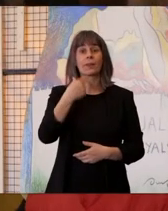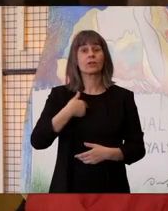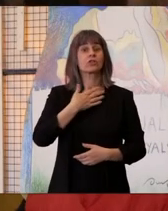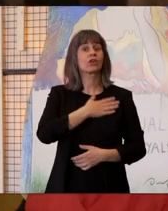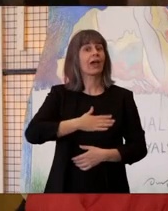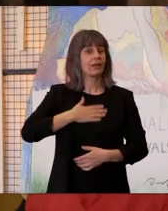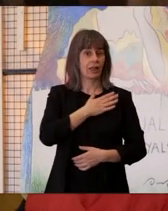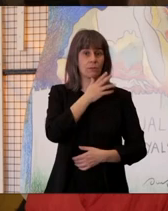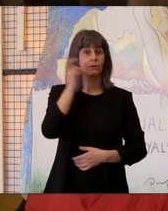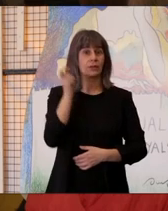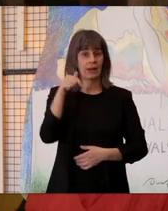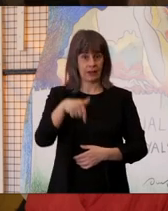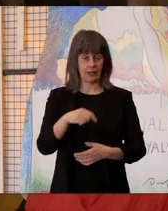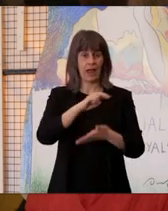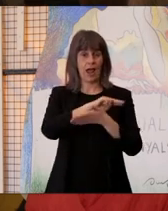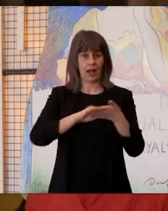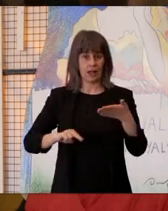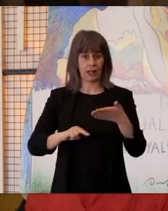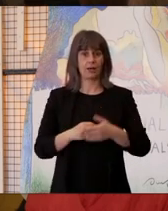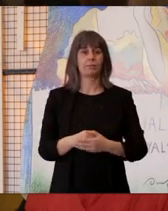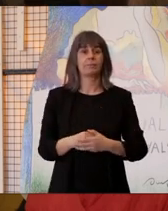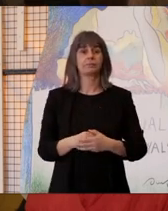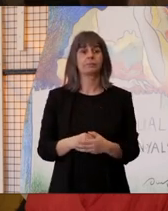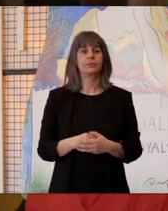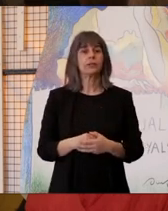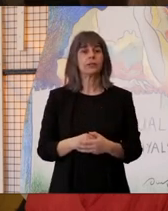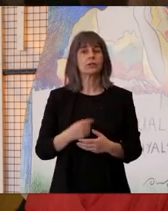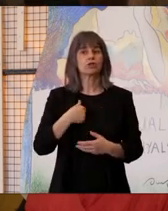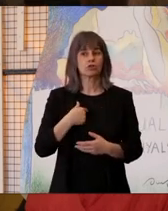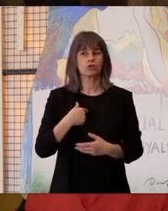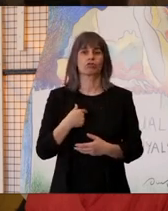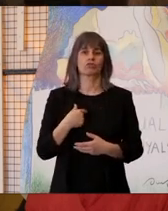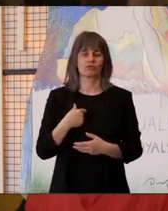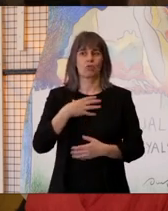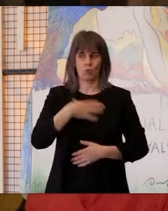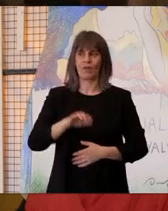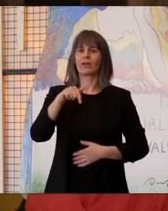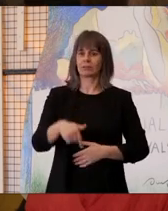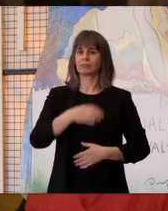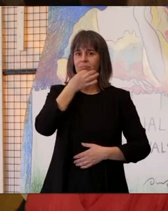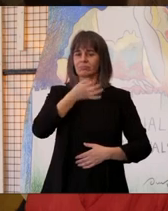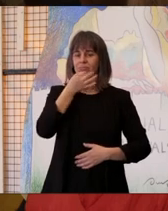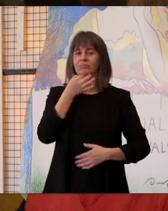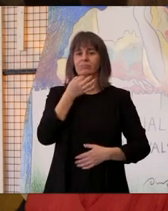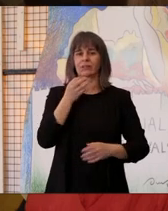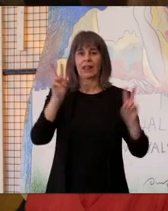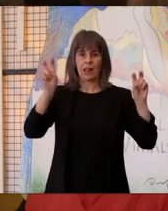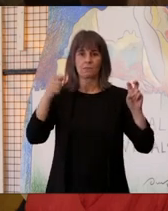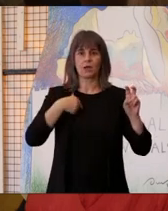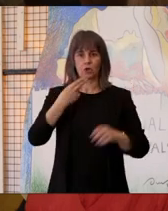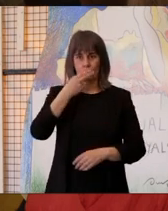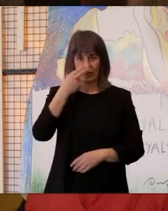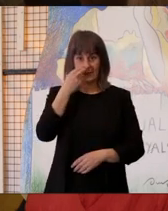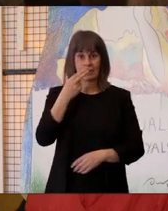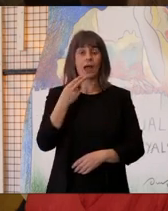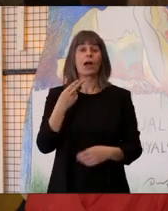de estar aquí en Galicia de poder hablar de este tema que tanto me interesa que es